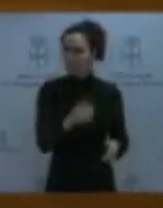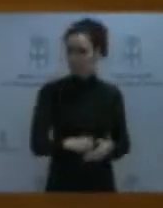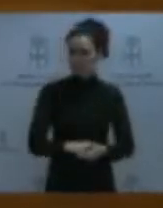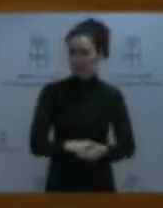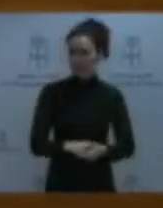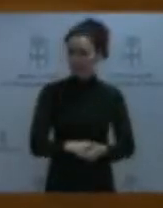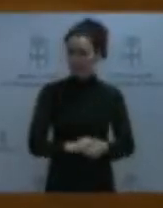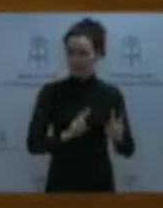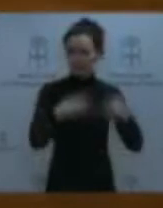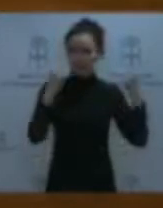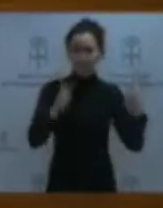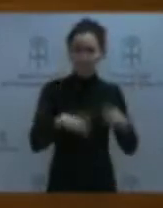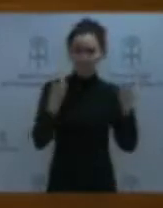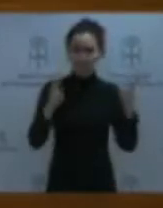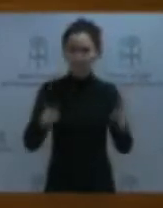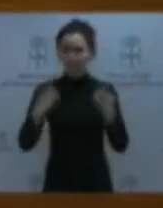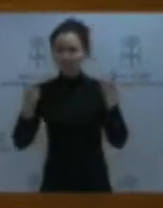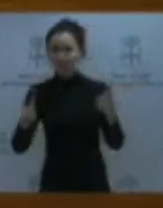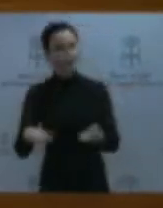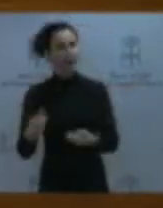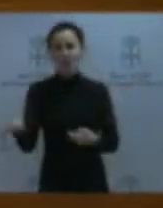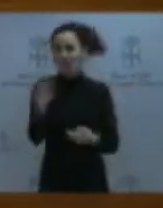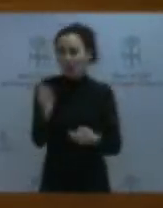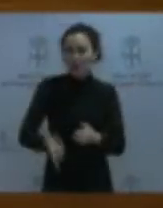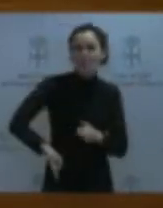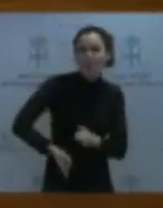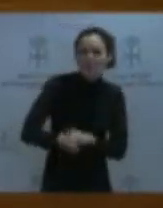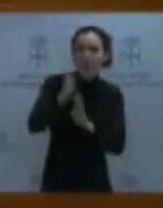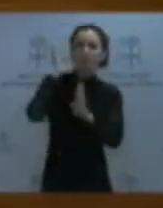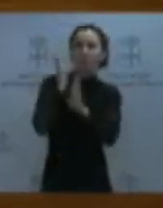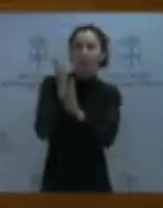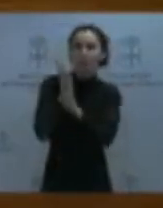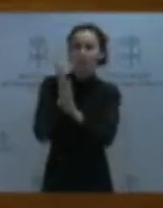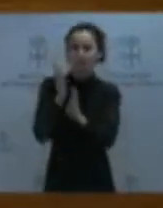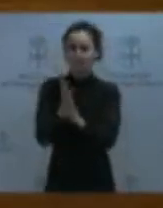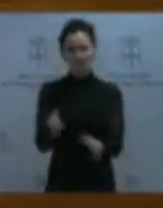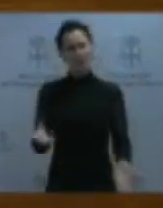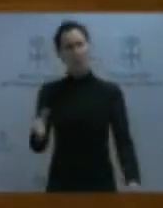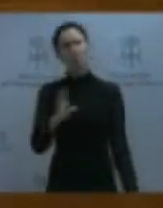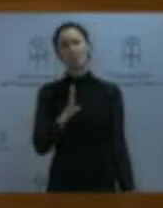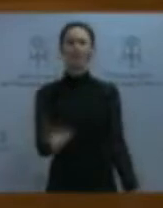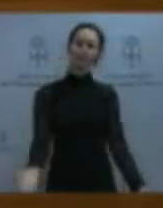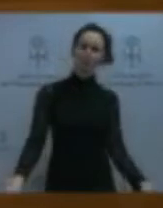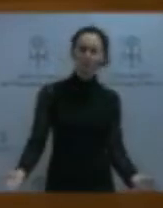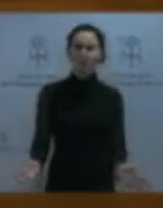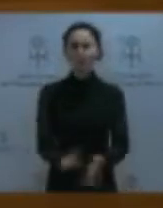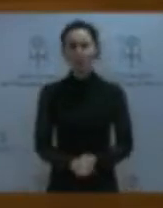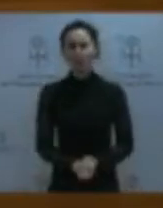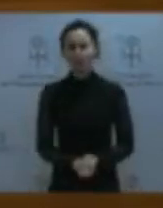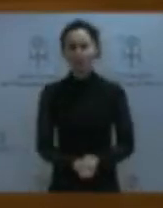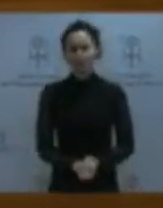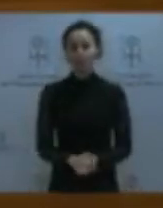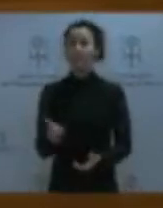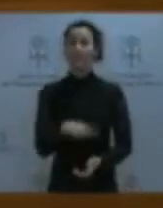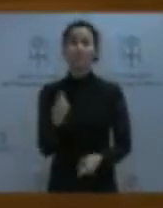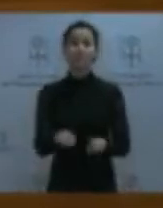otra vez? Si es que ni teniendo la puerta vacía meten gol. Bueno, pero hemos llegado a poner fin a esa burla